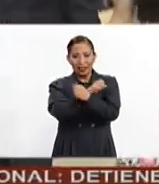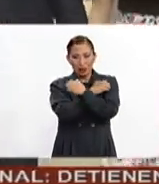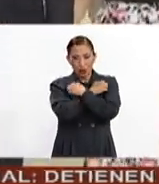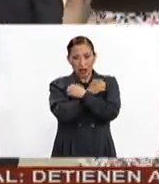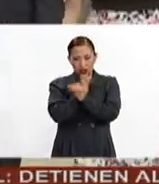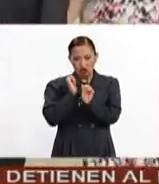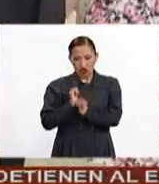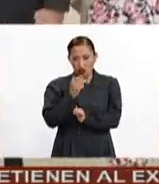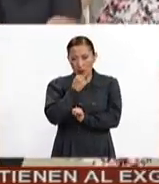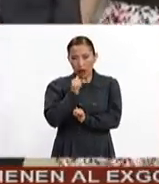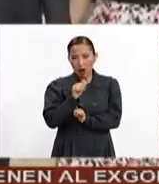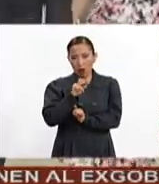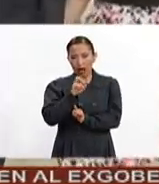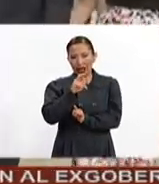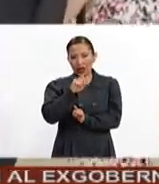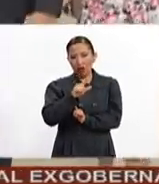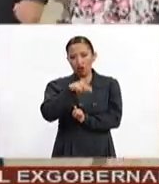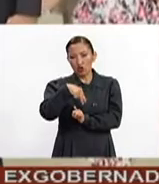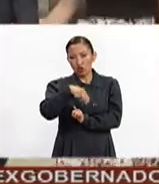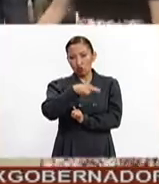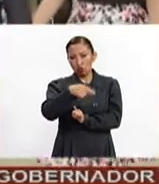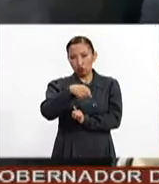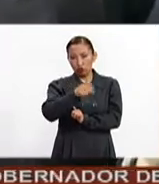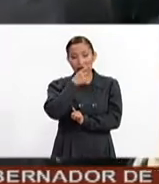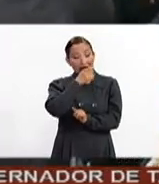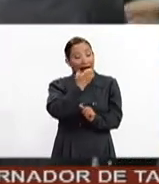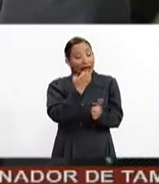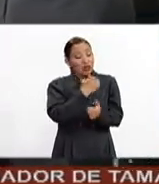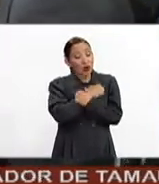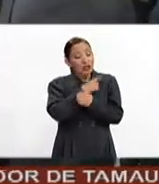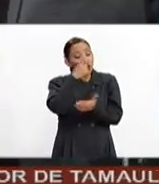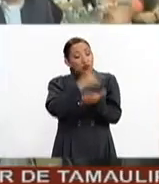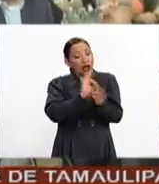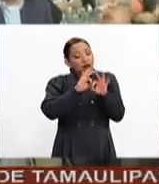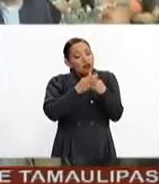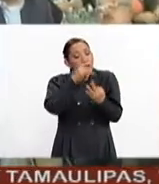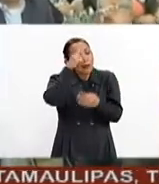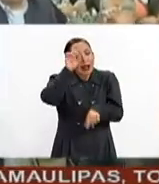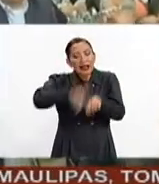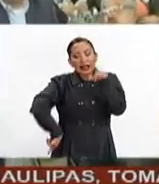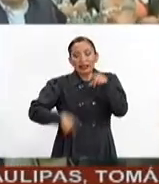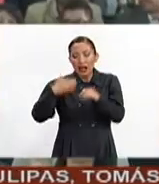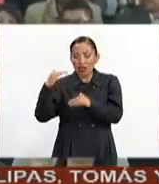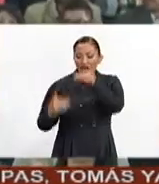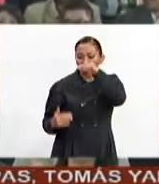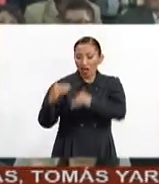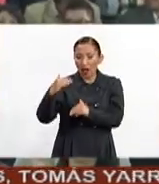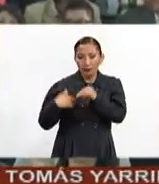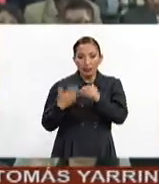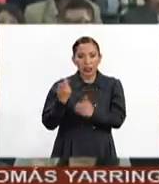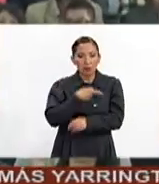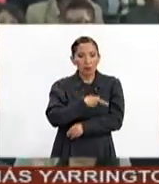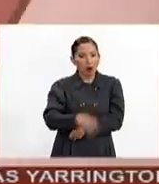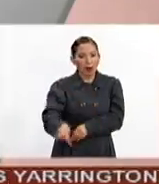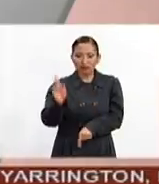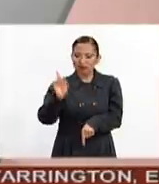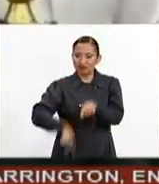de Educación Pública, Aurelio Nuño, afirma que la educación es el único camino para romper con la desigualdad y la